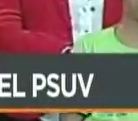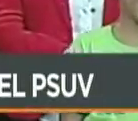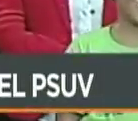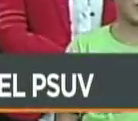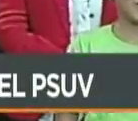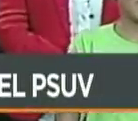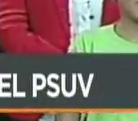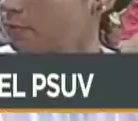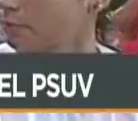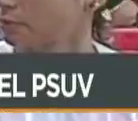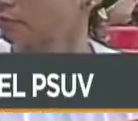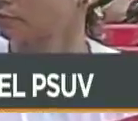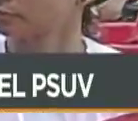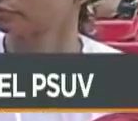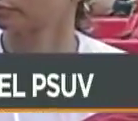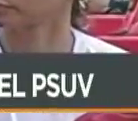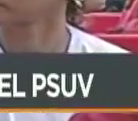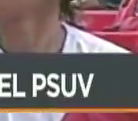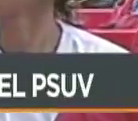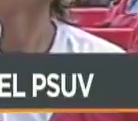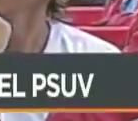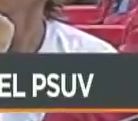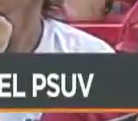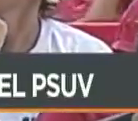¿Dónde está Ramos Alú? ¡Se fue!